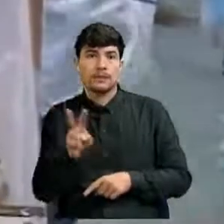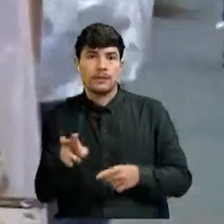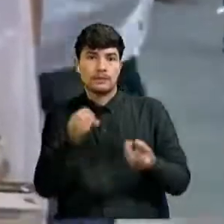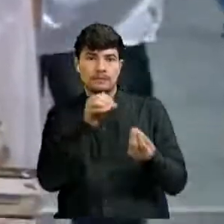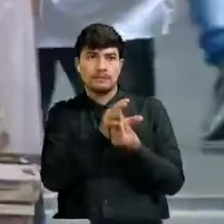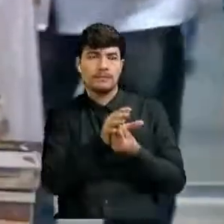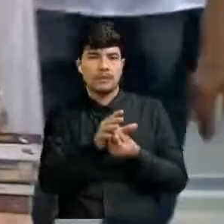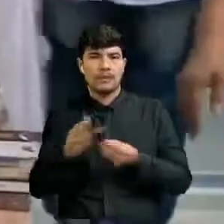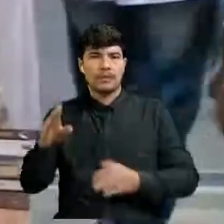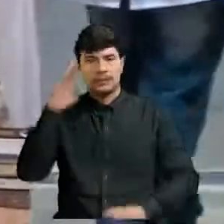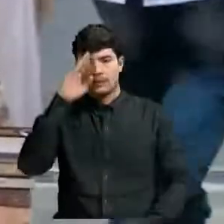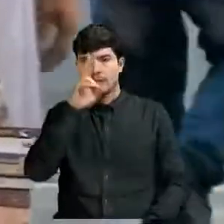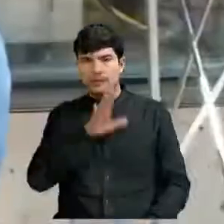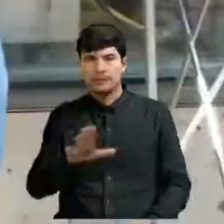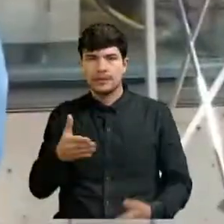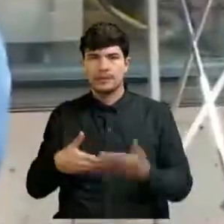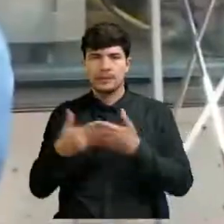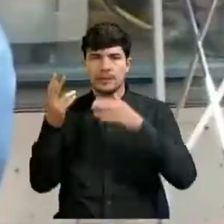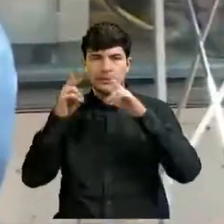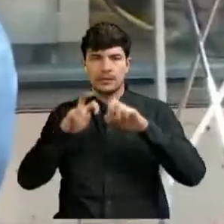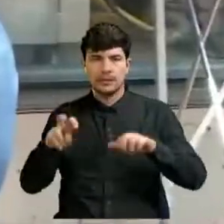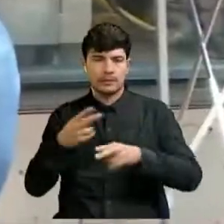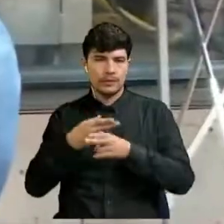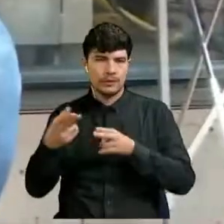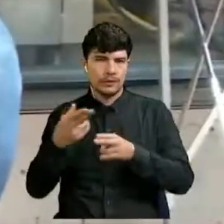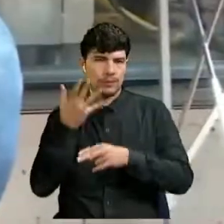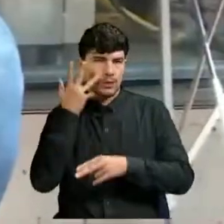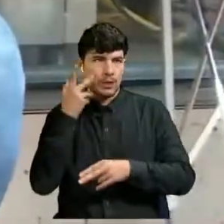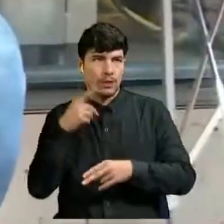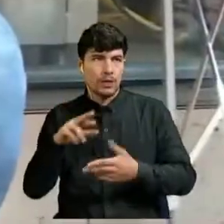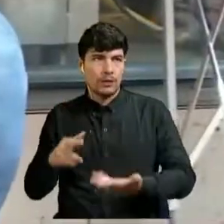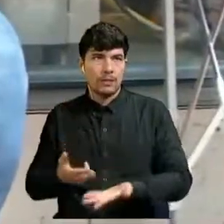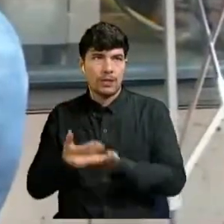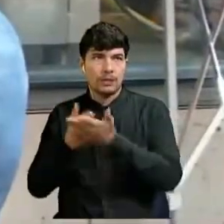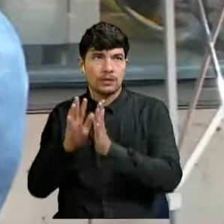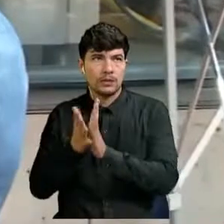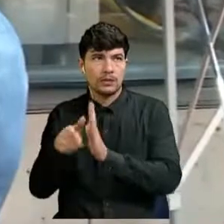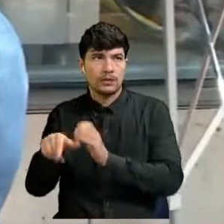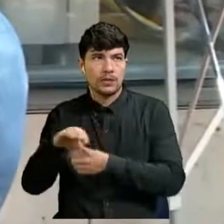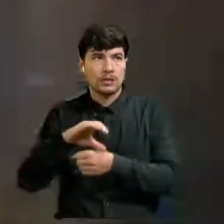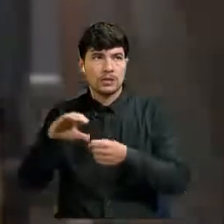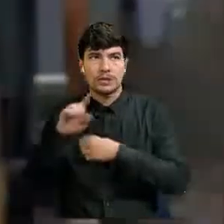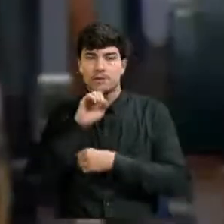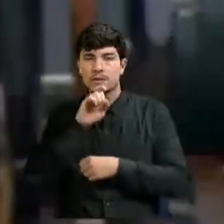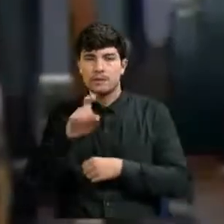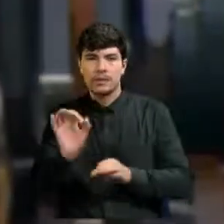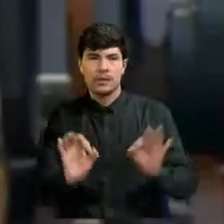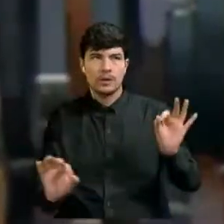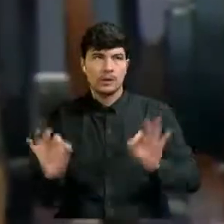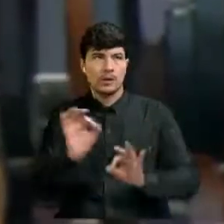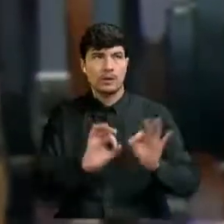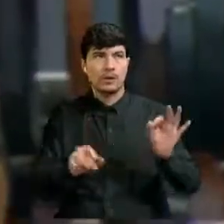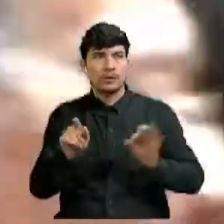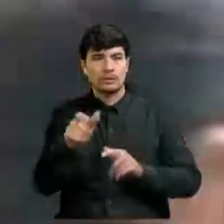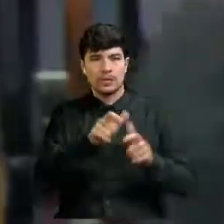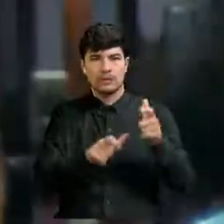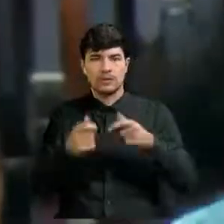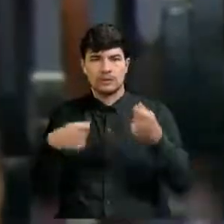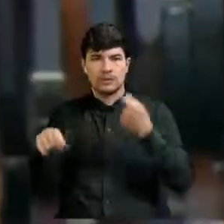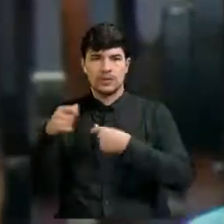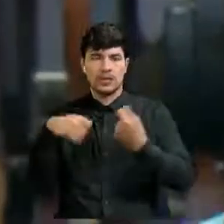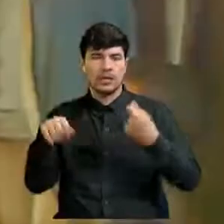ya tomaron cartas en el asunto y en los próximos días recuperarán el centro de bucaramanga y en reorganizarán a los vendedores